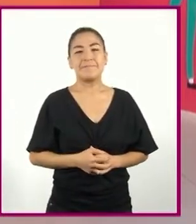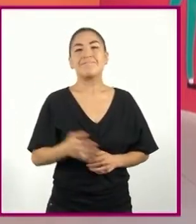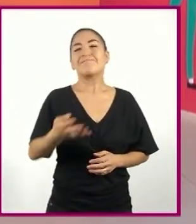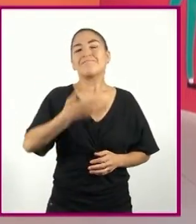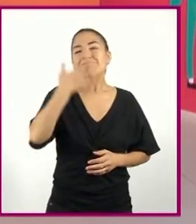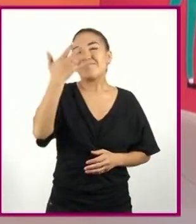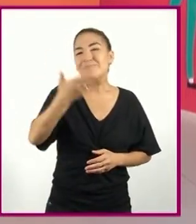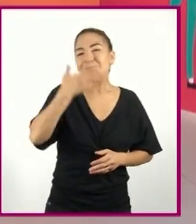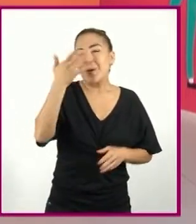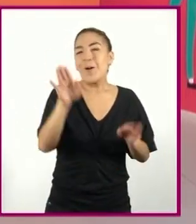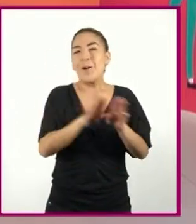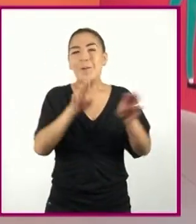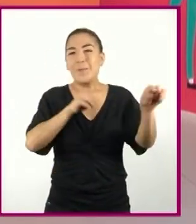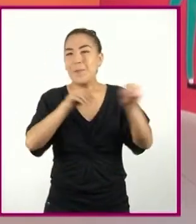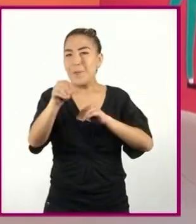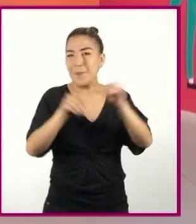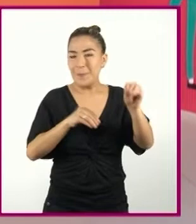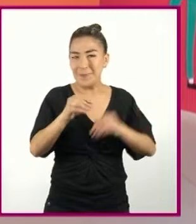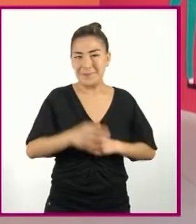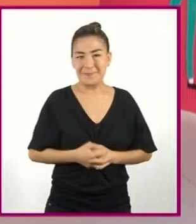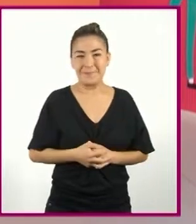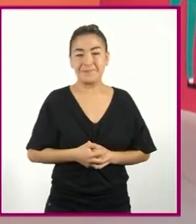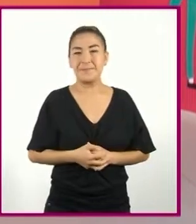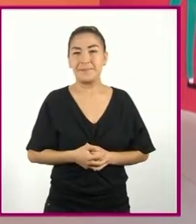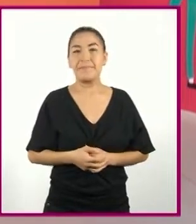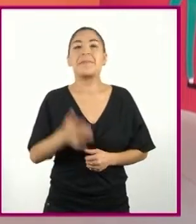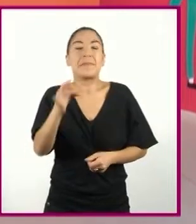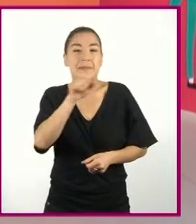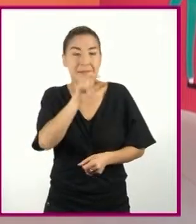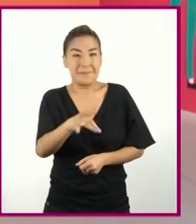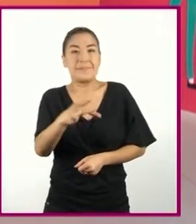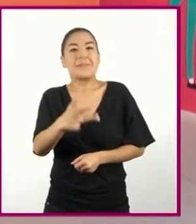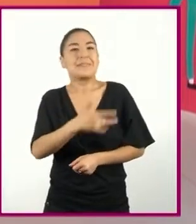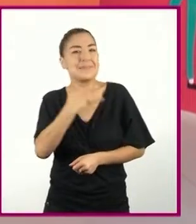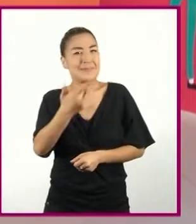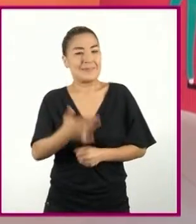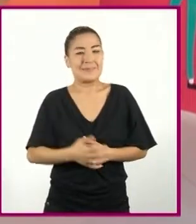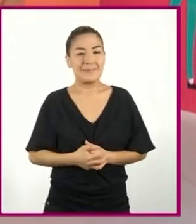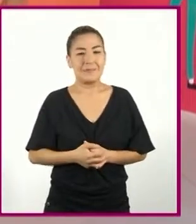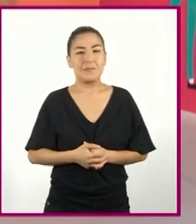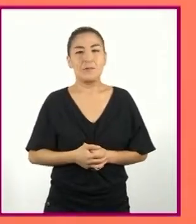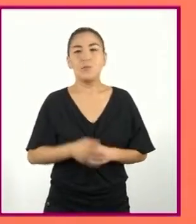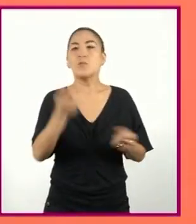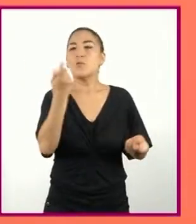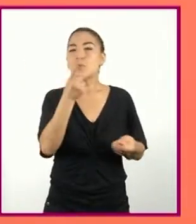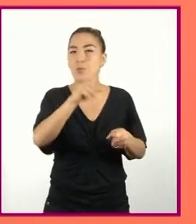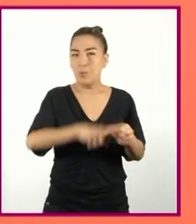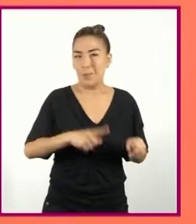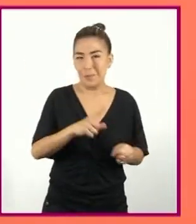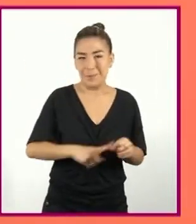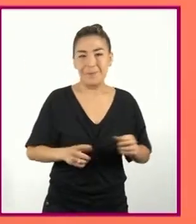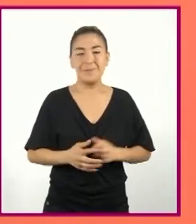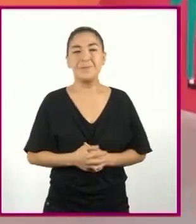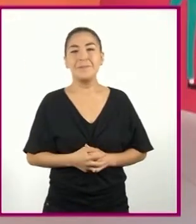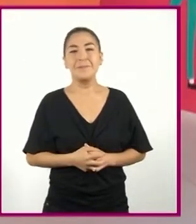oler el movimiento y sentir el color.